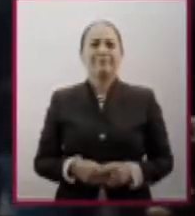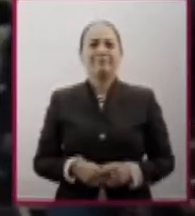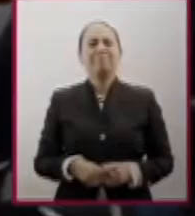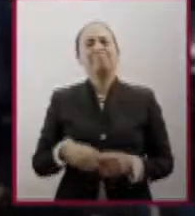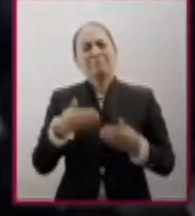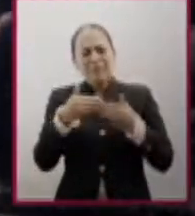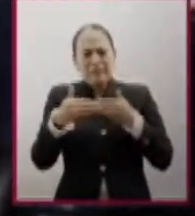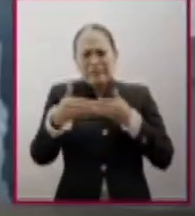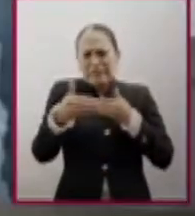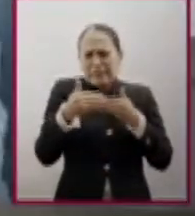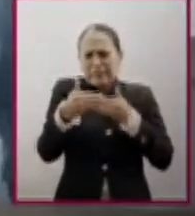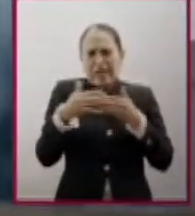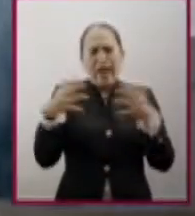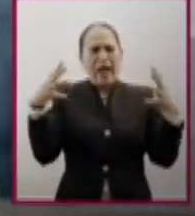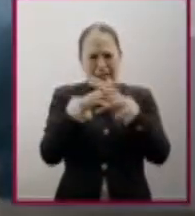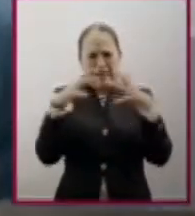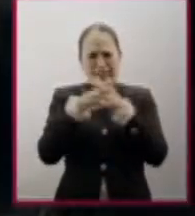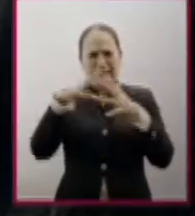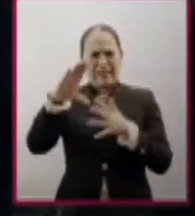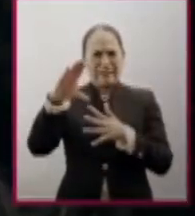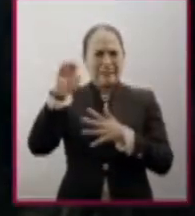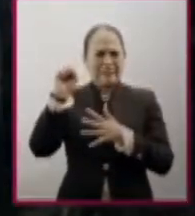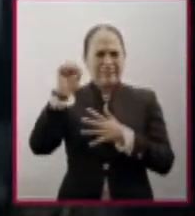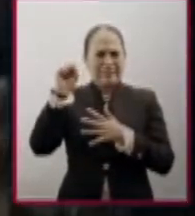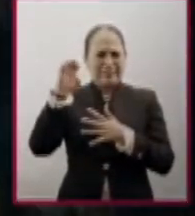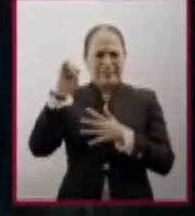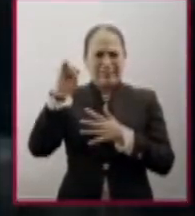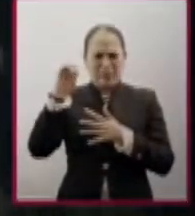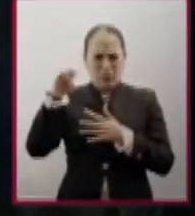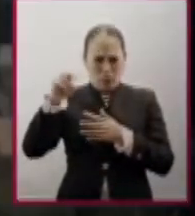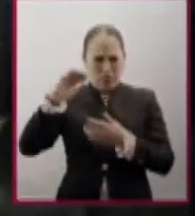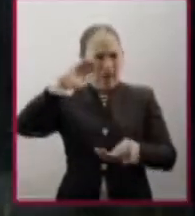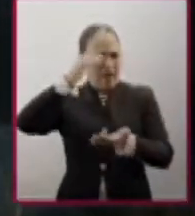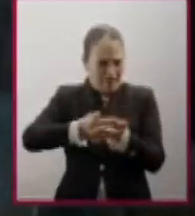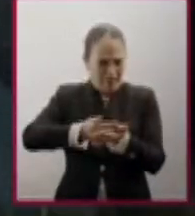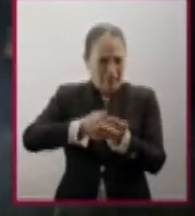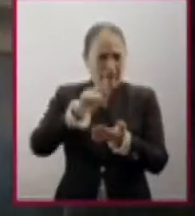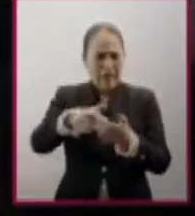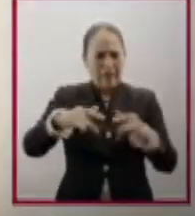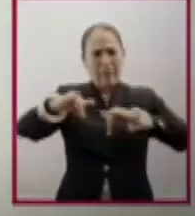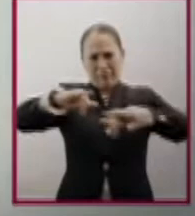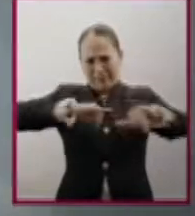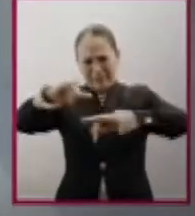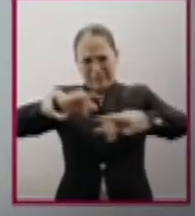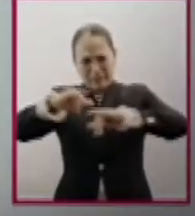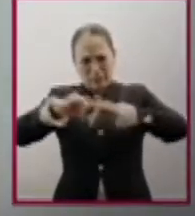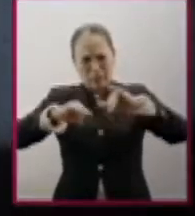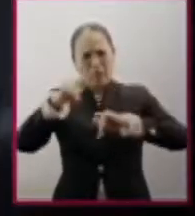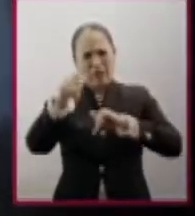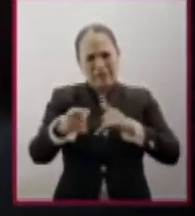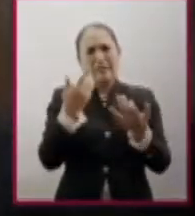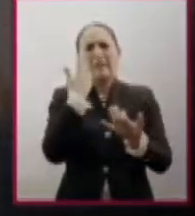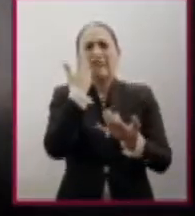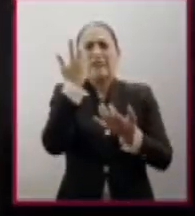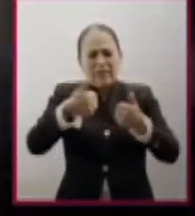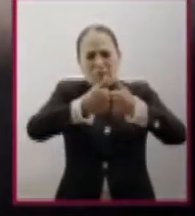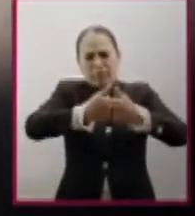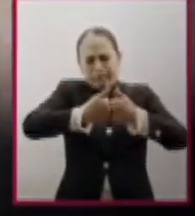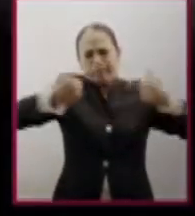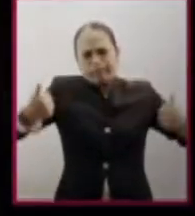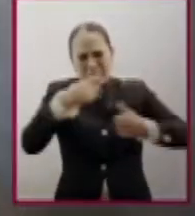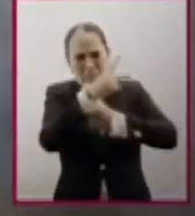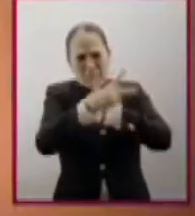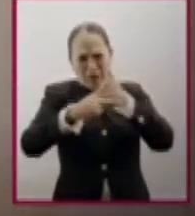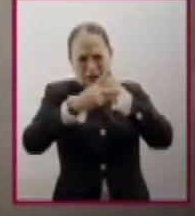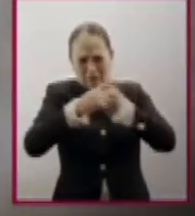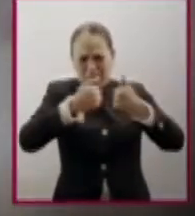Justo después de que terminó la Guerra de Secesión, es decir, cuando una parte del territorio de un país quiere separarse del país al